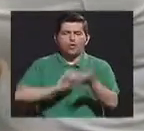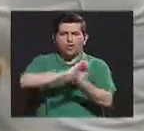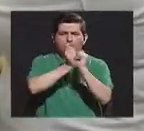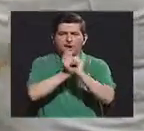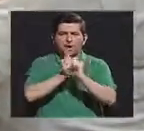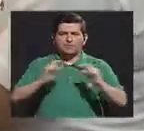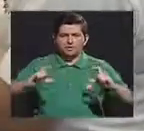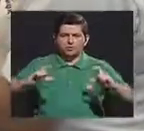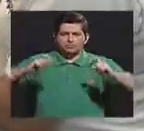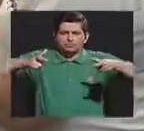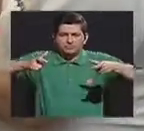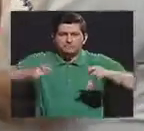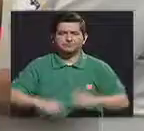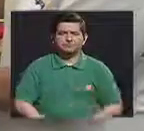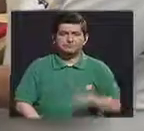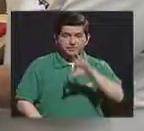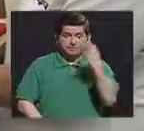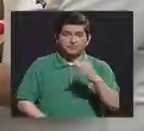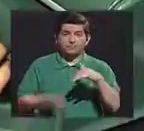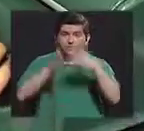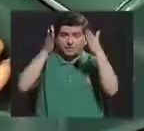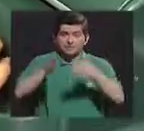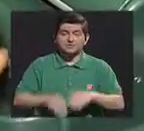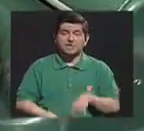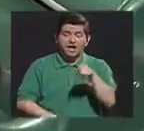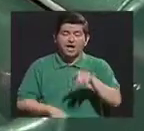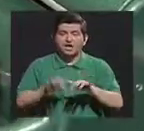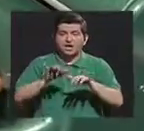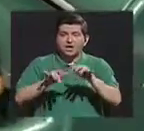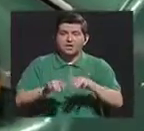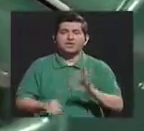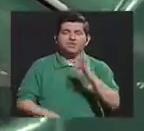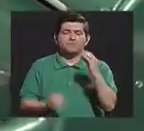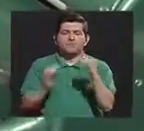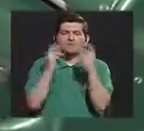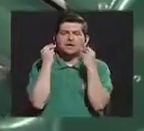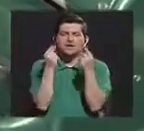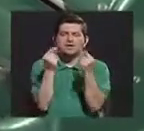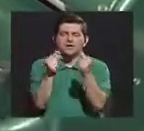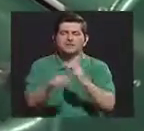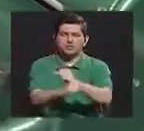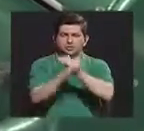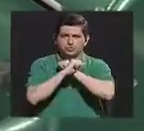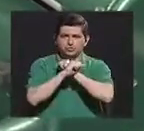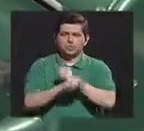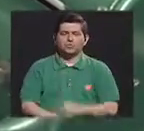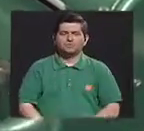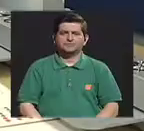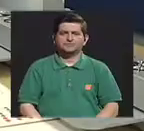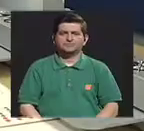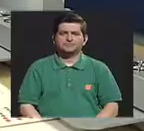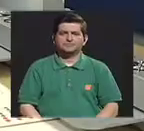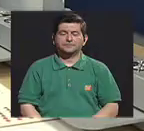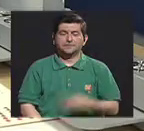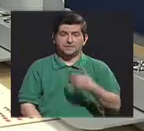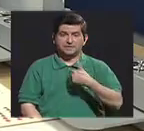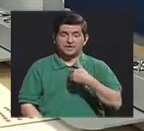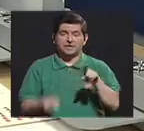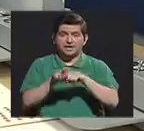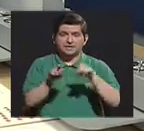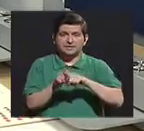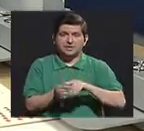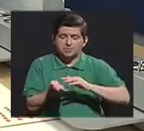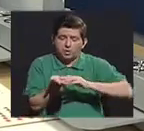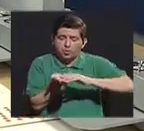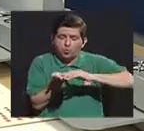regla entonces es una forma para que el estudiante escriba en braille de una forma más ágil más segura y más rápidas resaltadores de